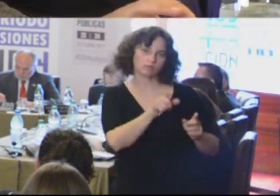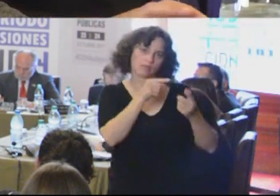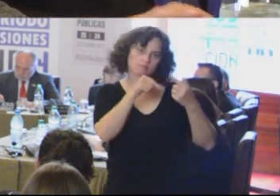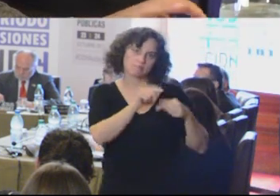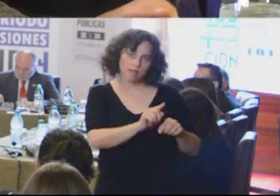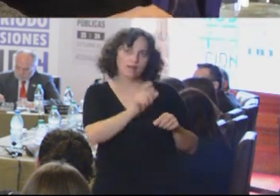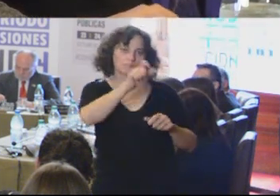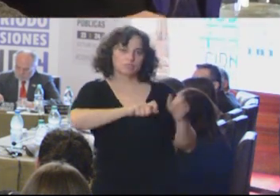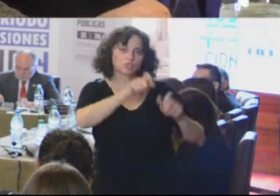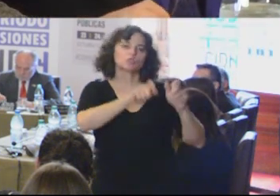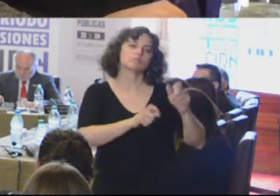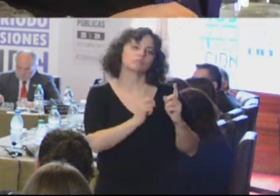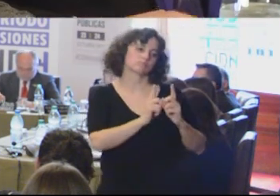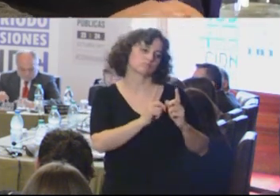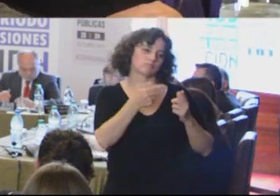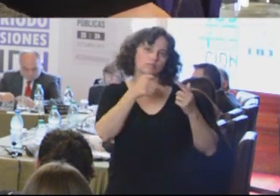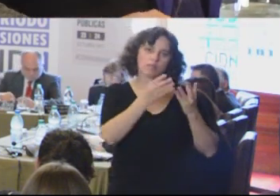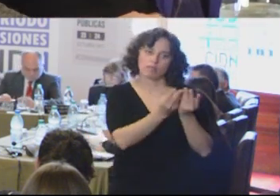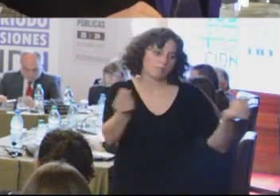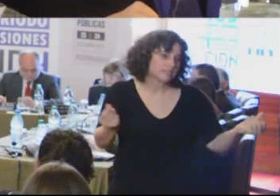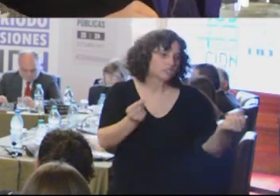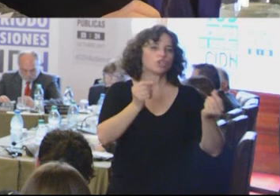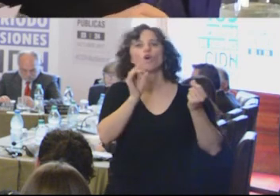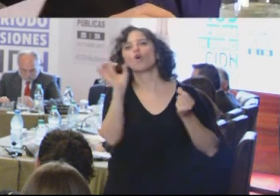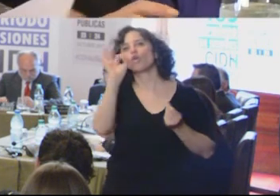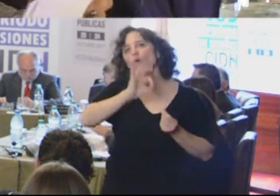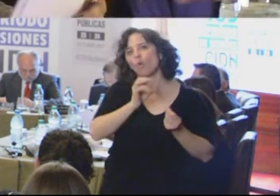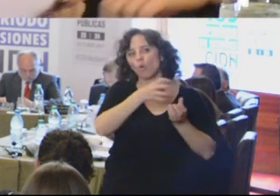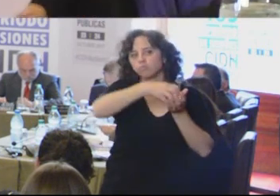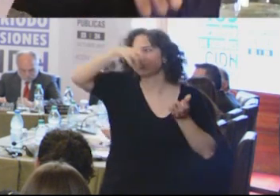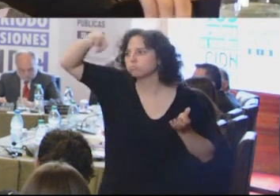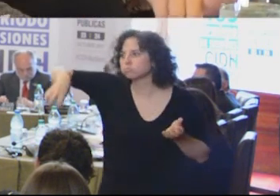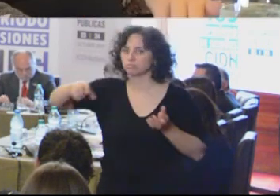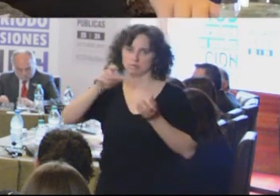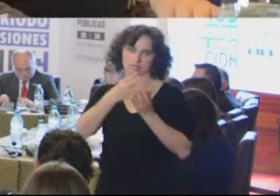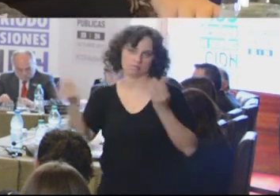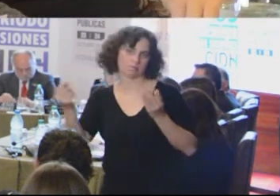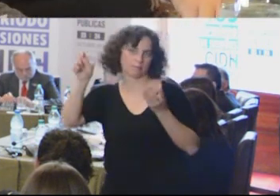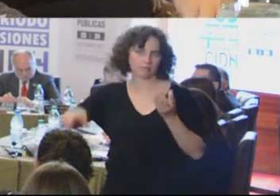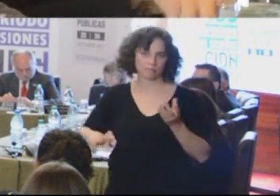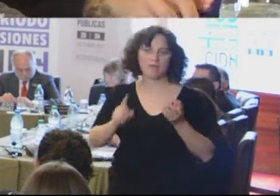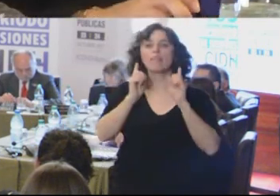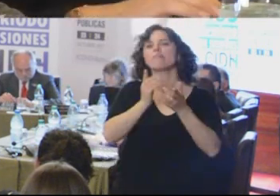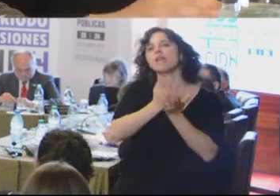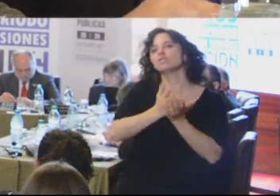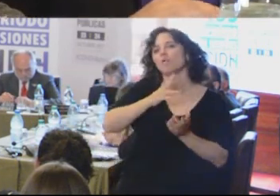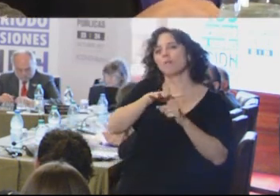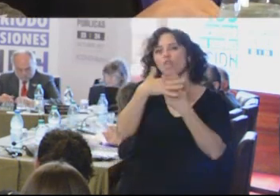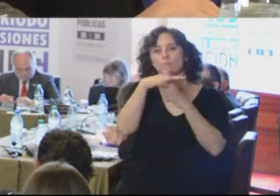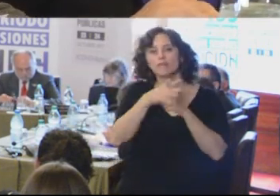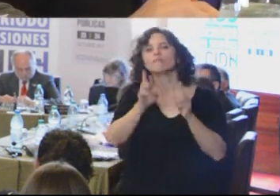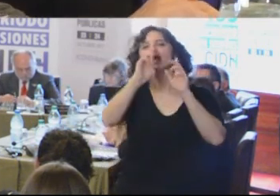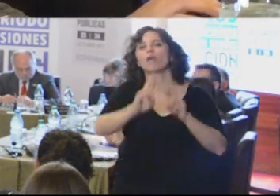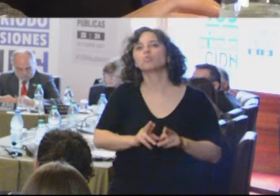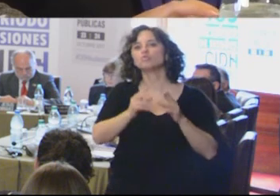al ser humano como son la desaparición y el desplazamiento los derechos al medio ambiente y los recursos naturales los